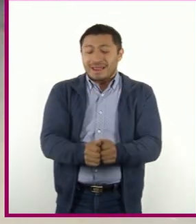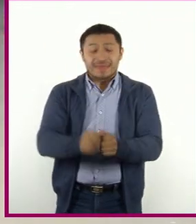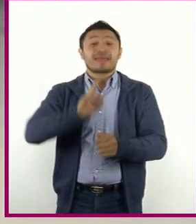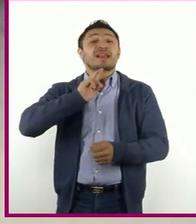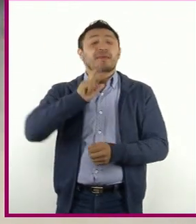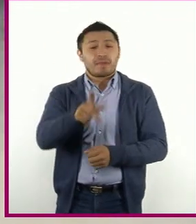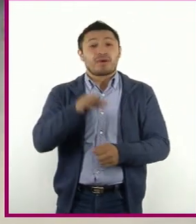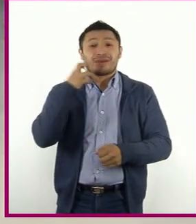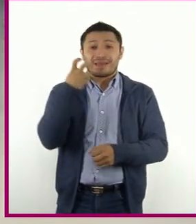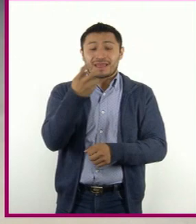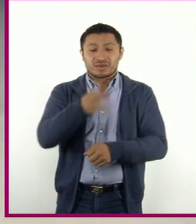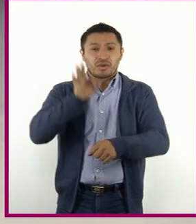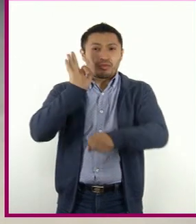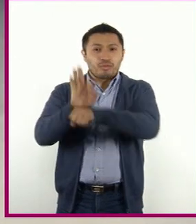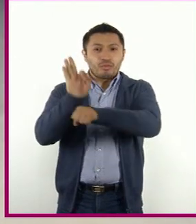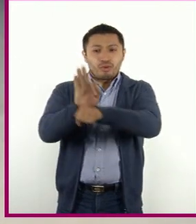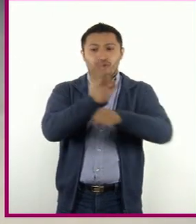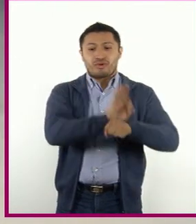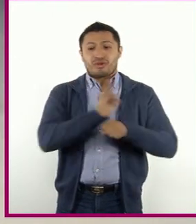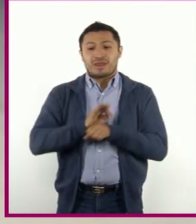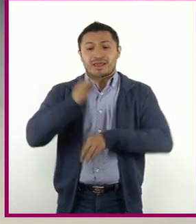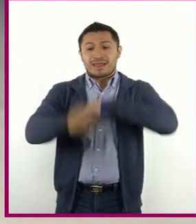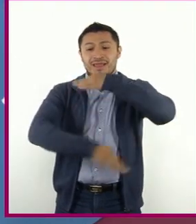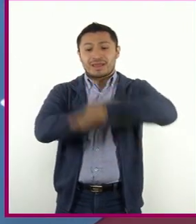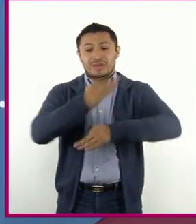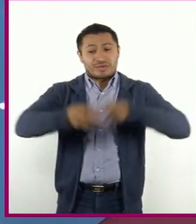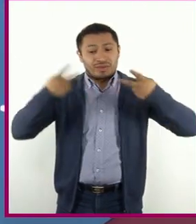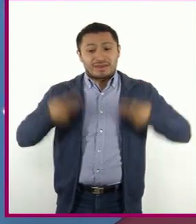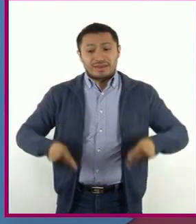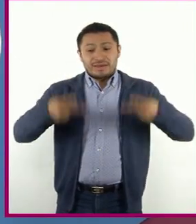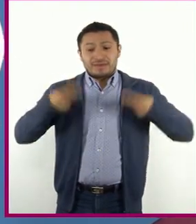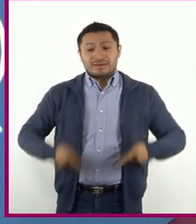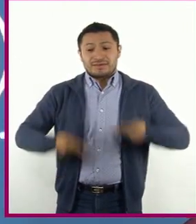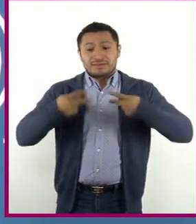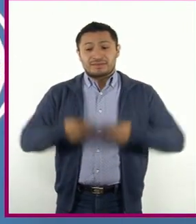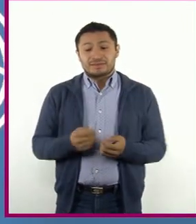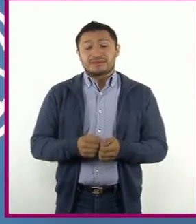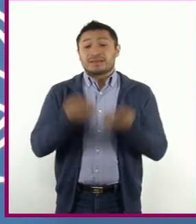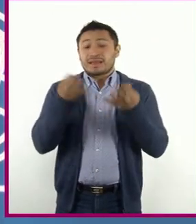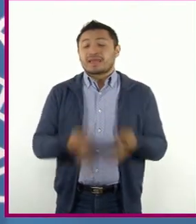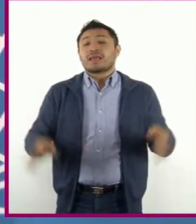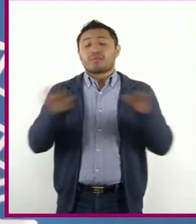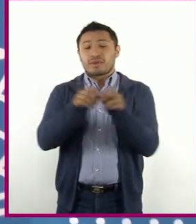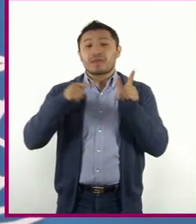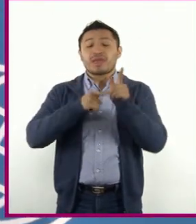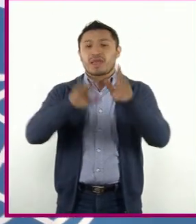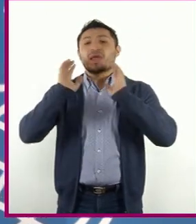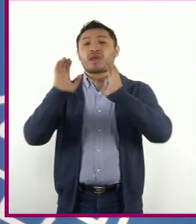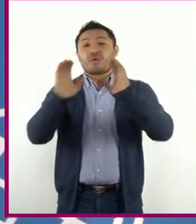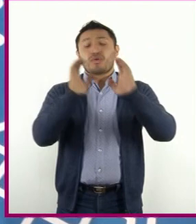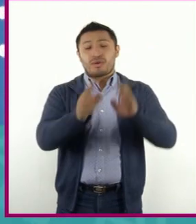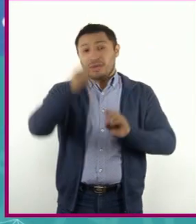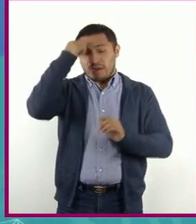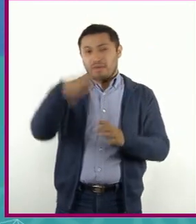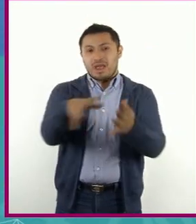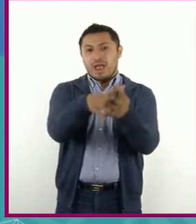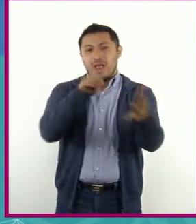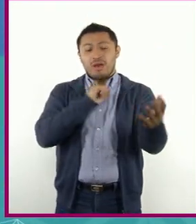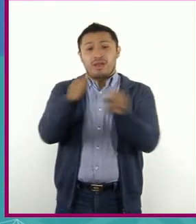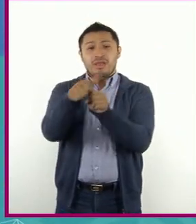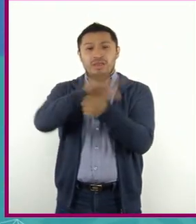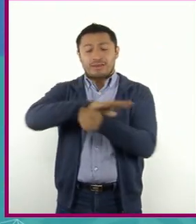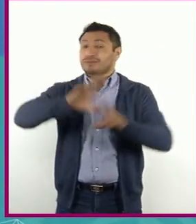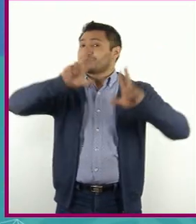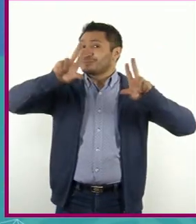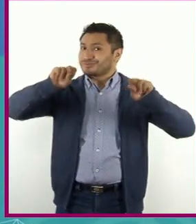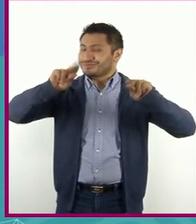y protege a las y los demás. Continúen con las medidas sanitarias para evitar contagio por